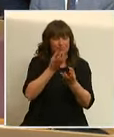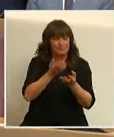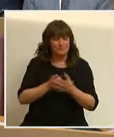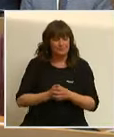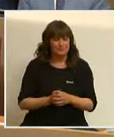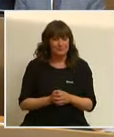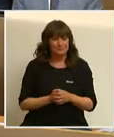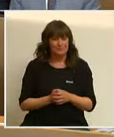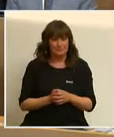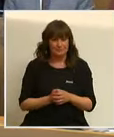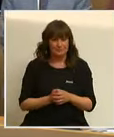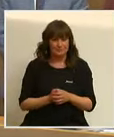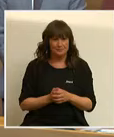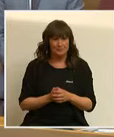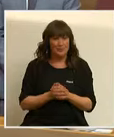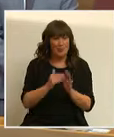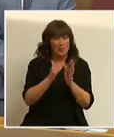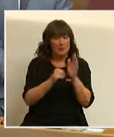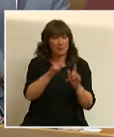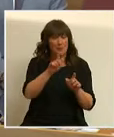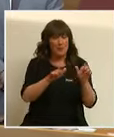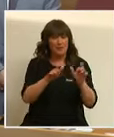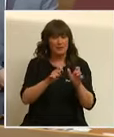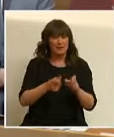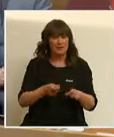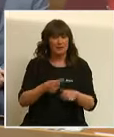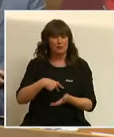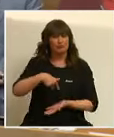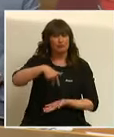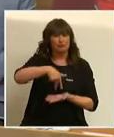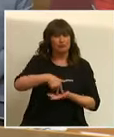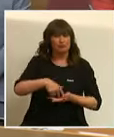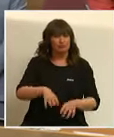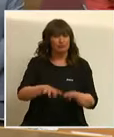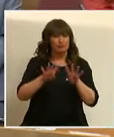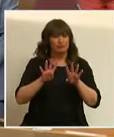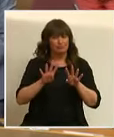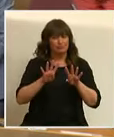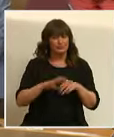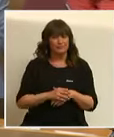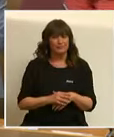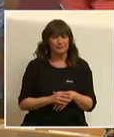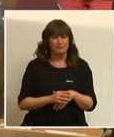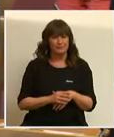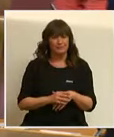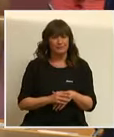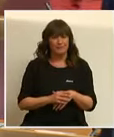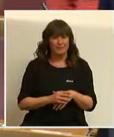Valencia, se teu va ser-se.